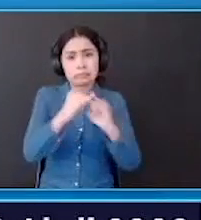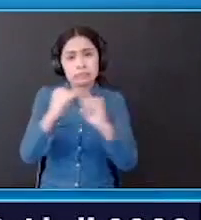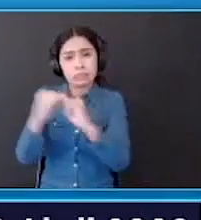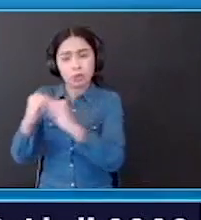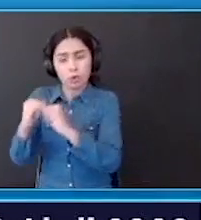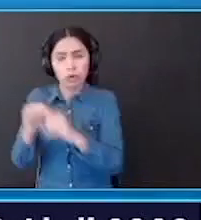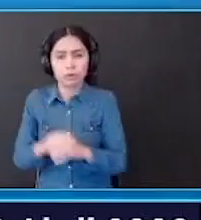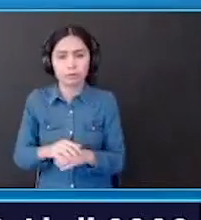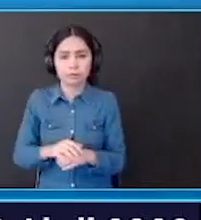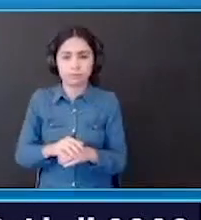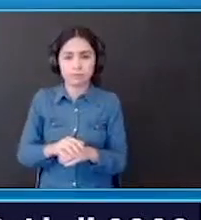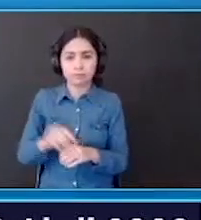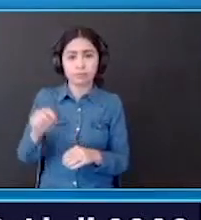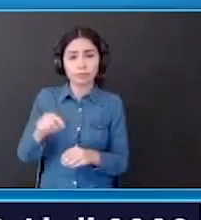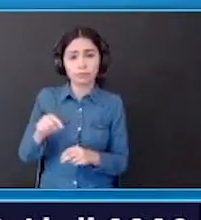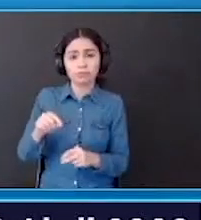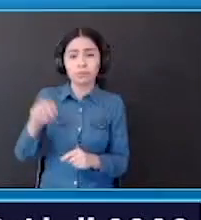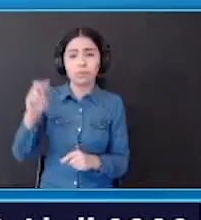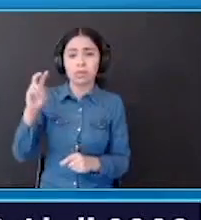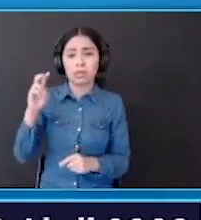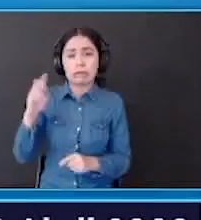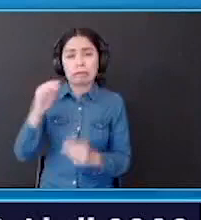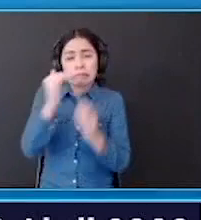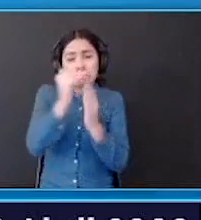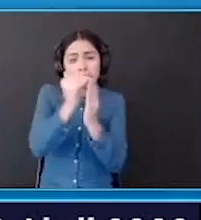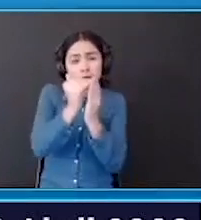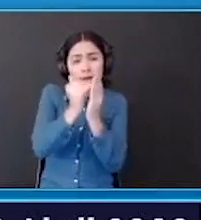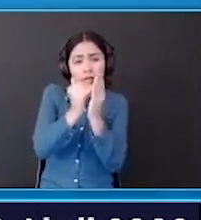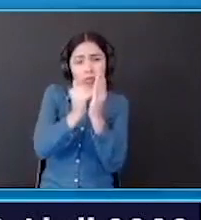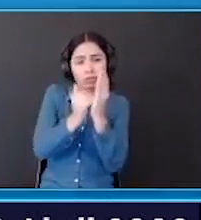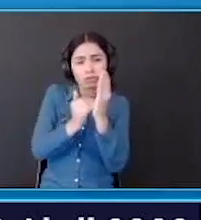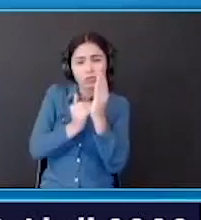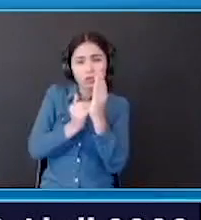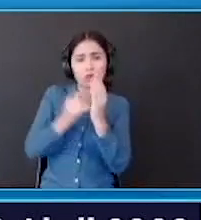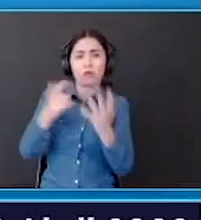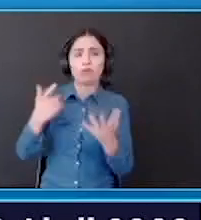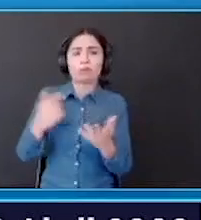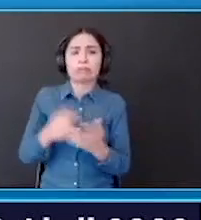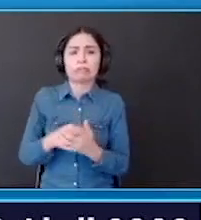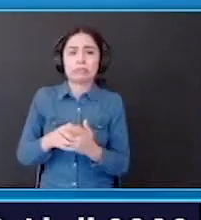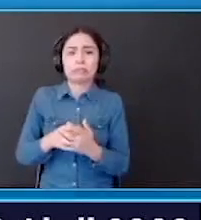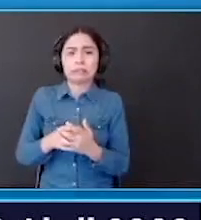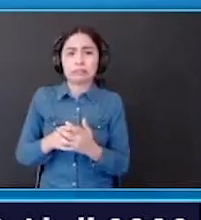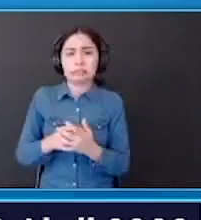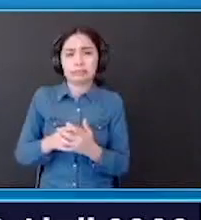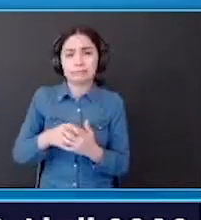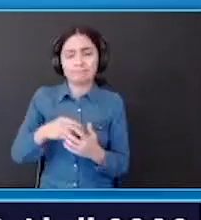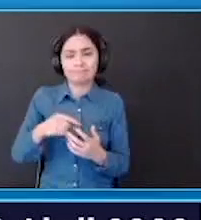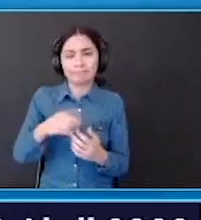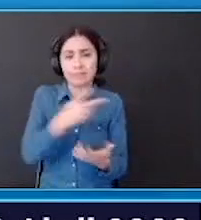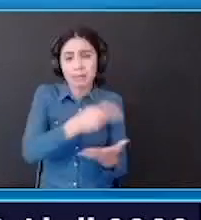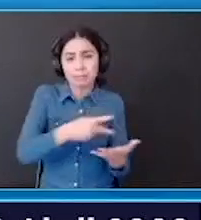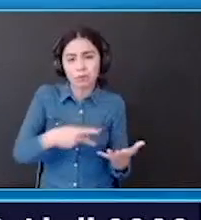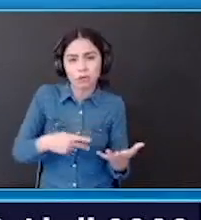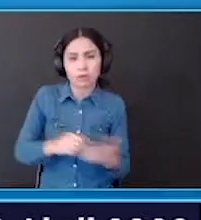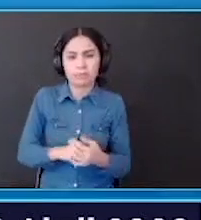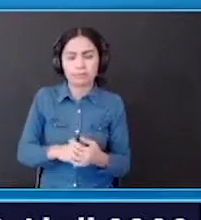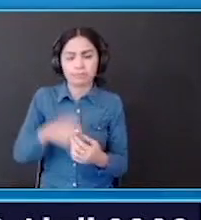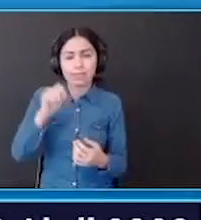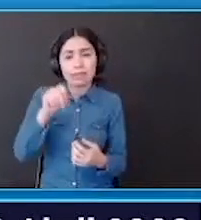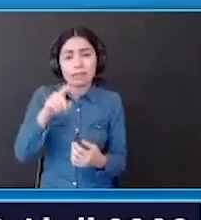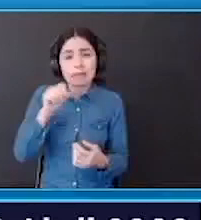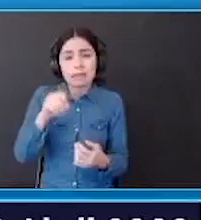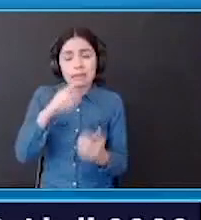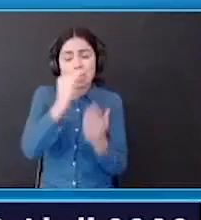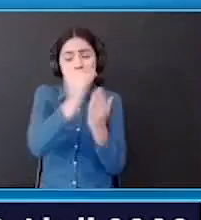de pesos, la reducción en el presupuesto del Poder Judicial por 200 millones de pesos, las reducciones en los presupuestos de los